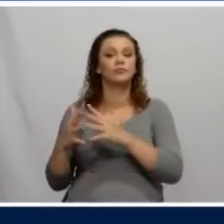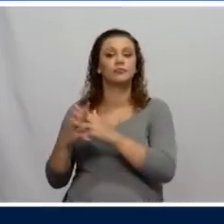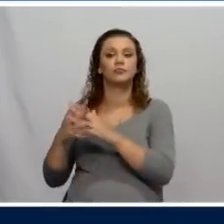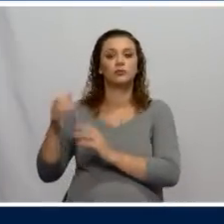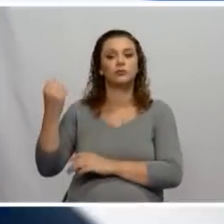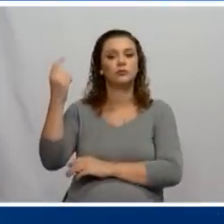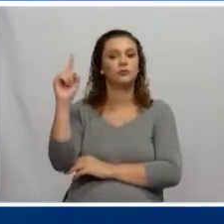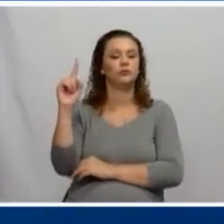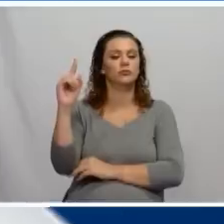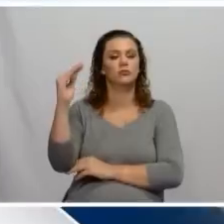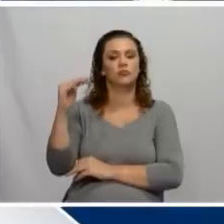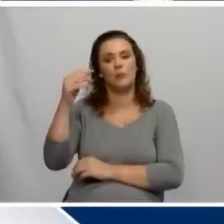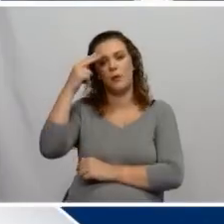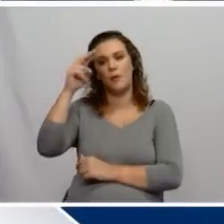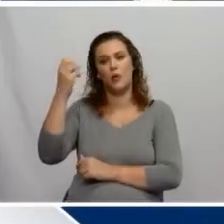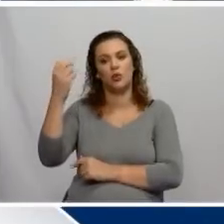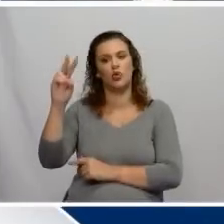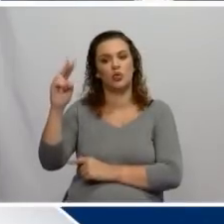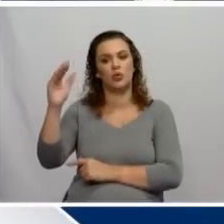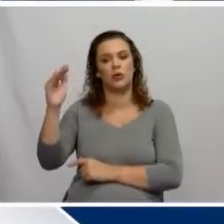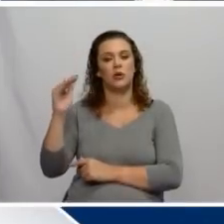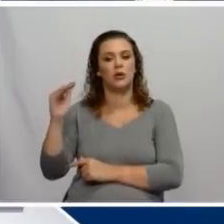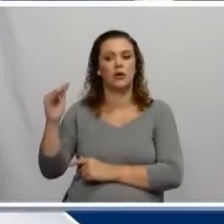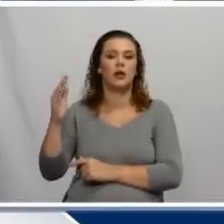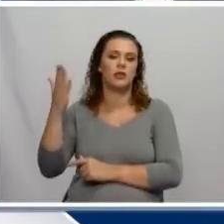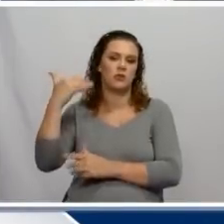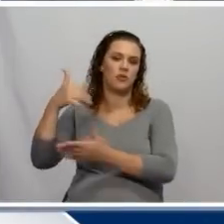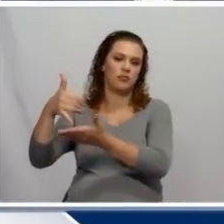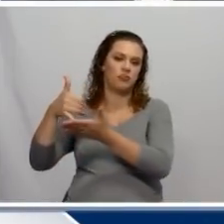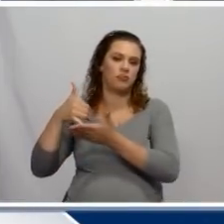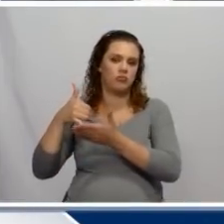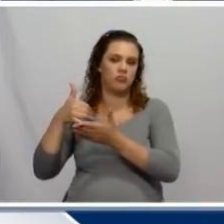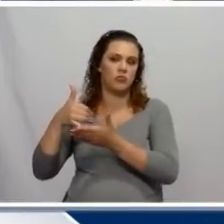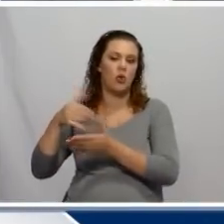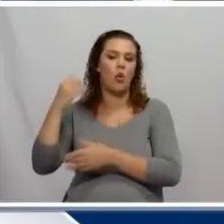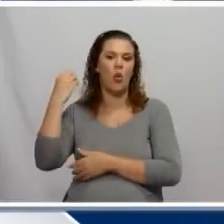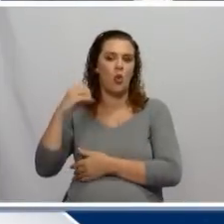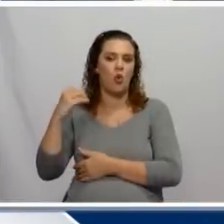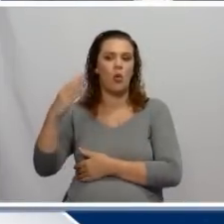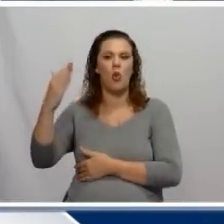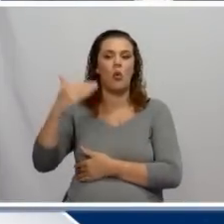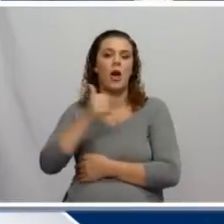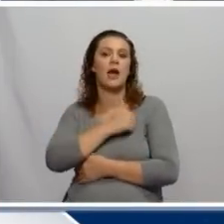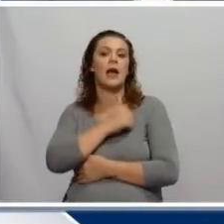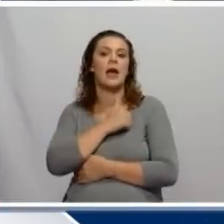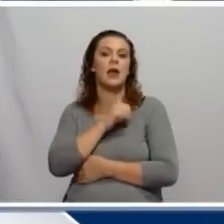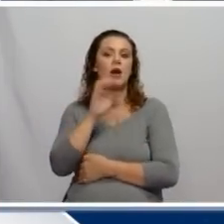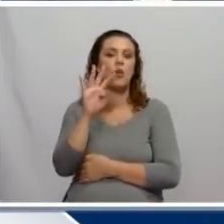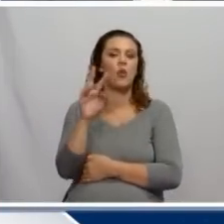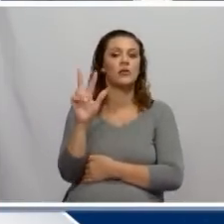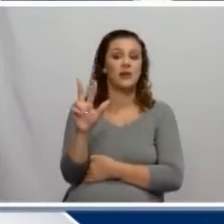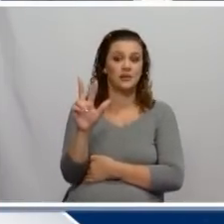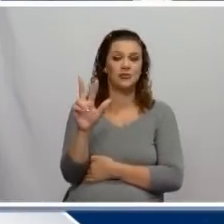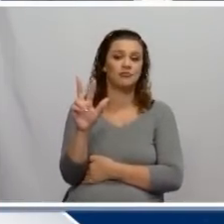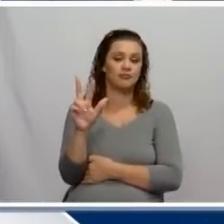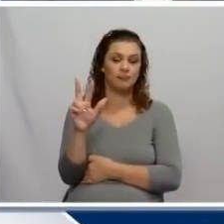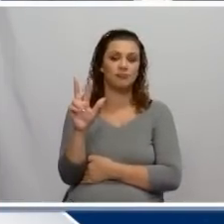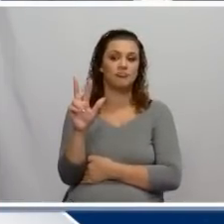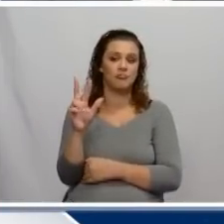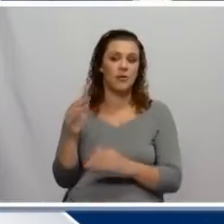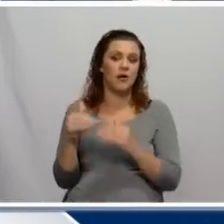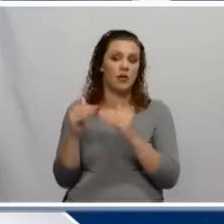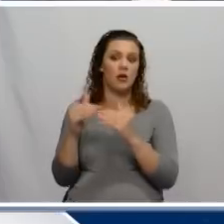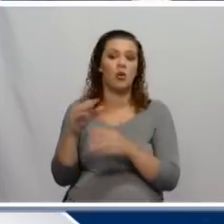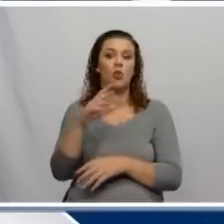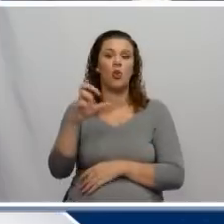va a ser 11 México va a ser 12 después del título de la Copa Oro Canadá es 43 del